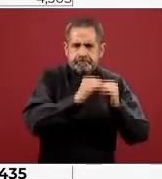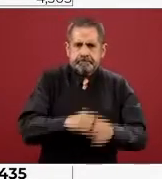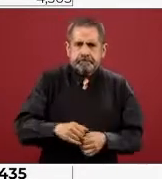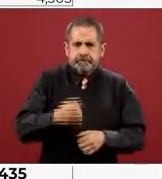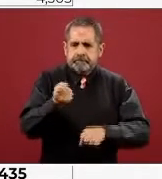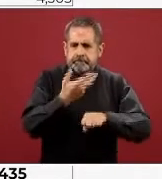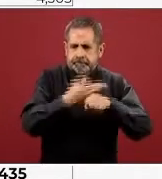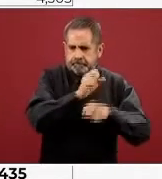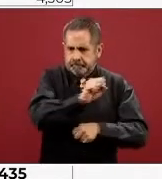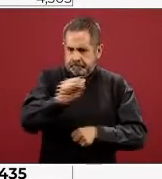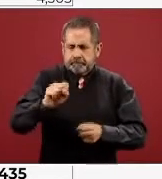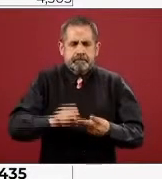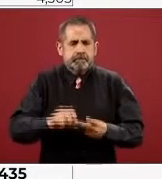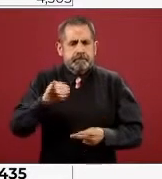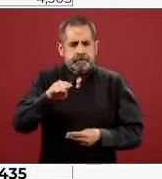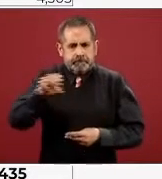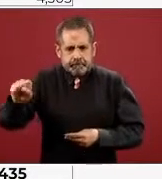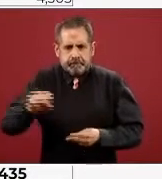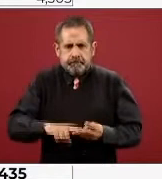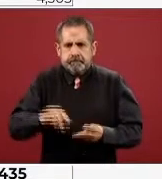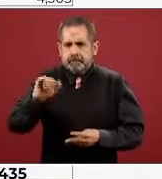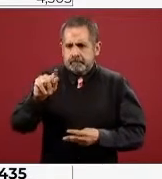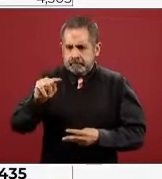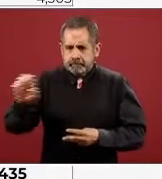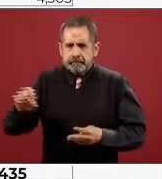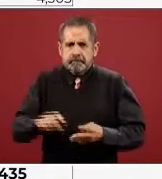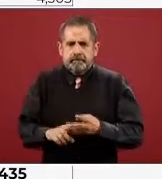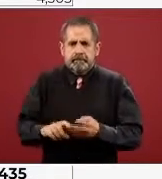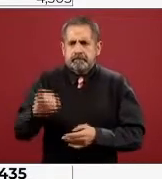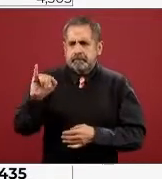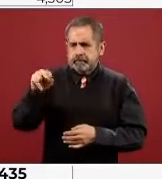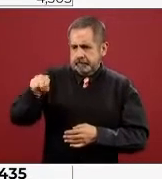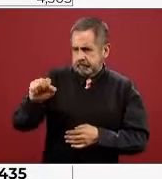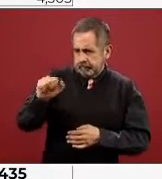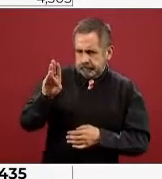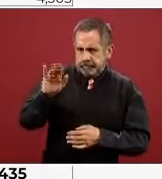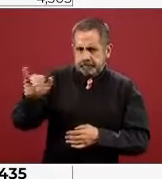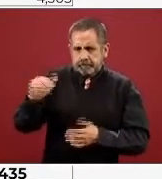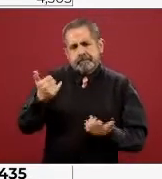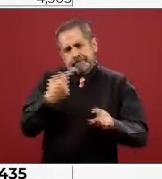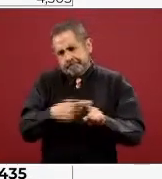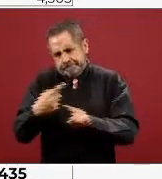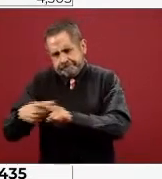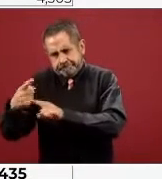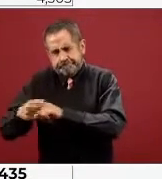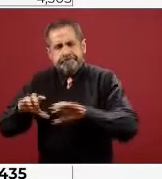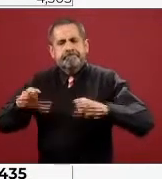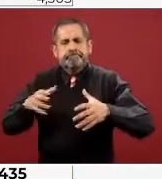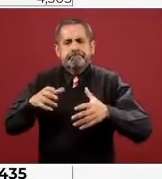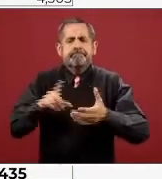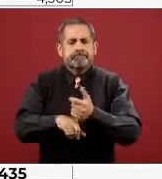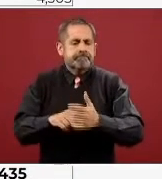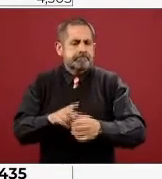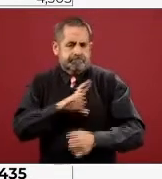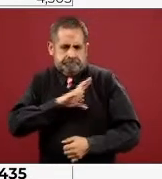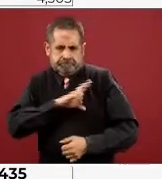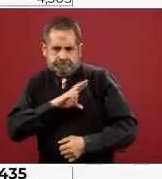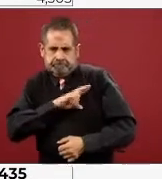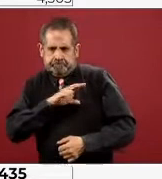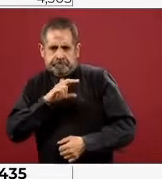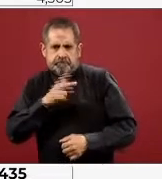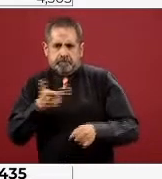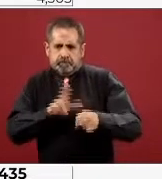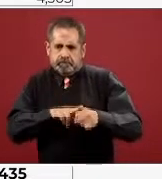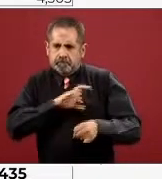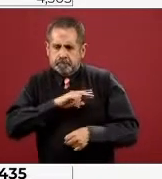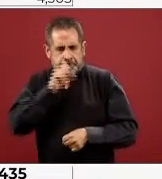IMSS, el ISSSTE, el IMSS Bienestar, y otros de los servicios que tenemos, incluidos los privados. Y esto, como